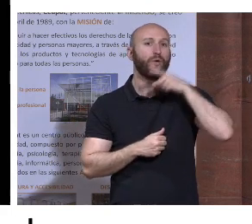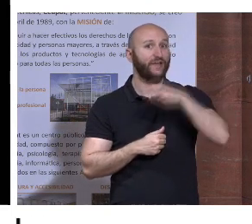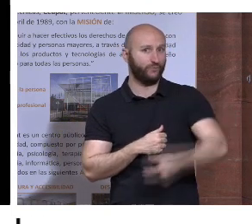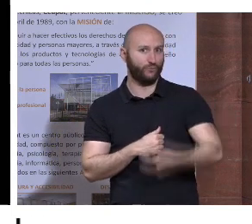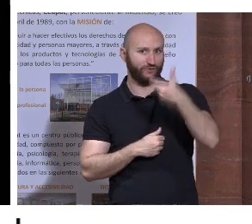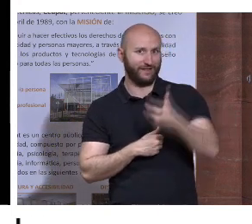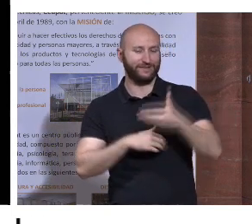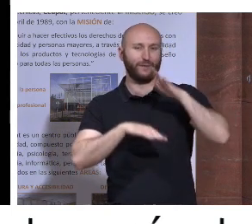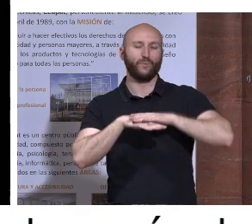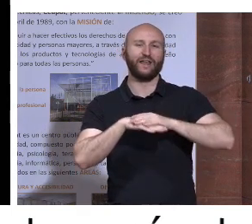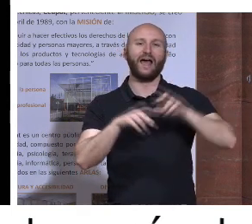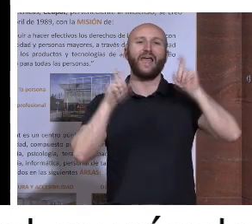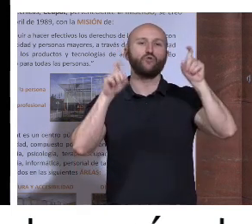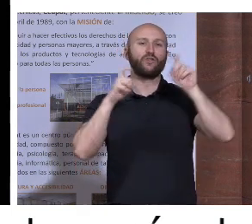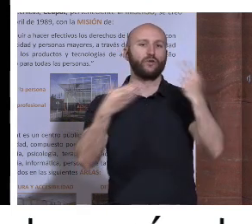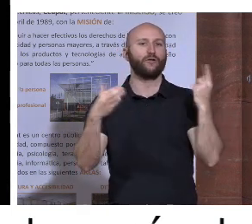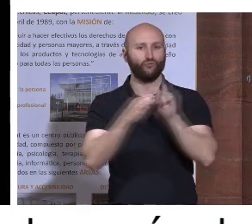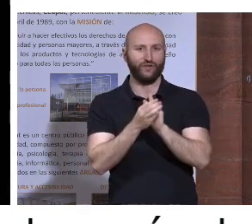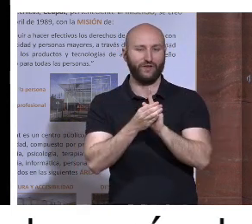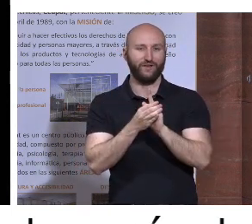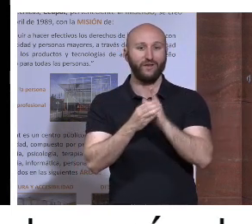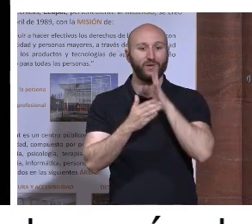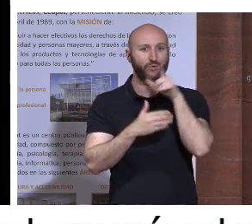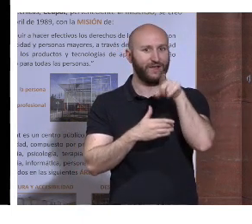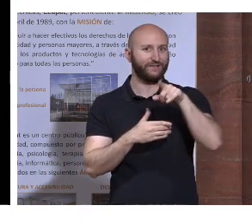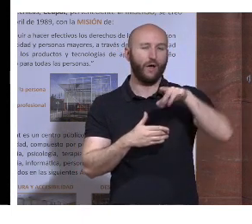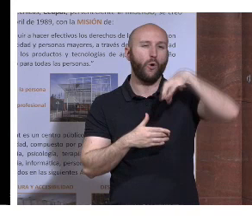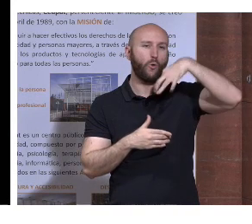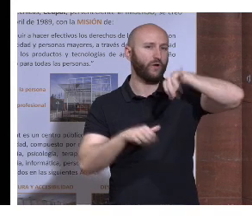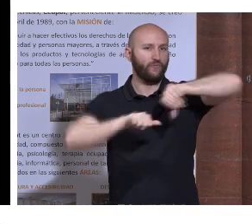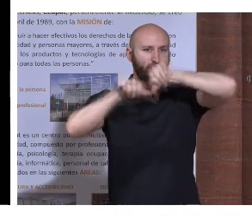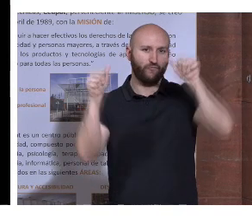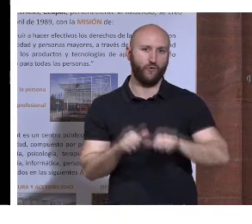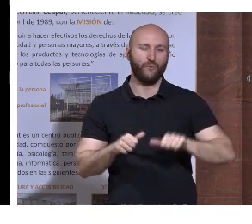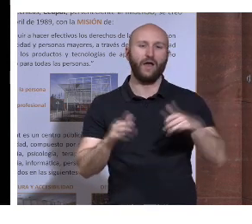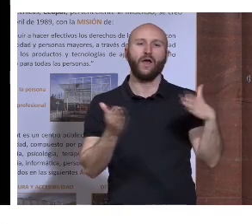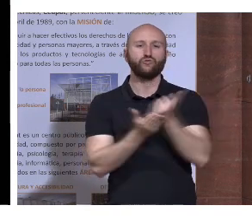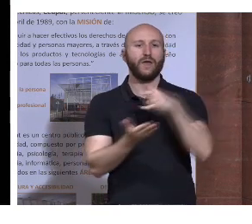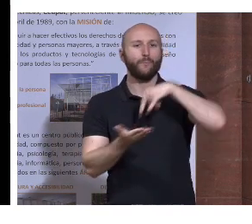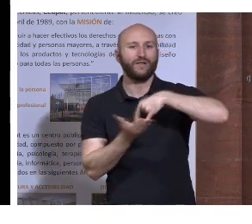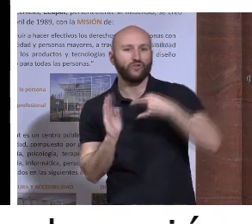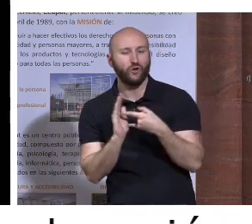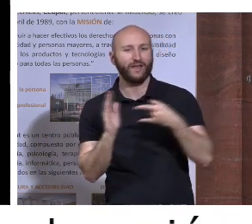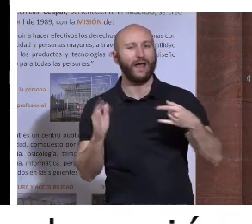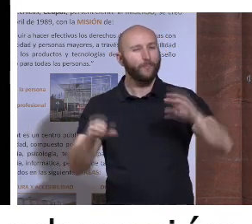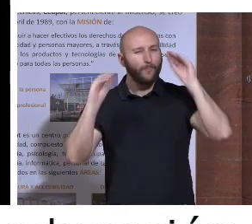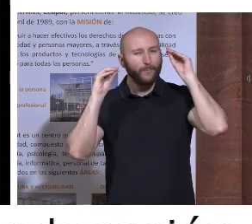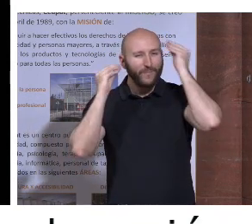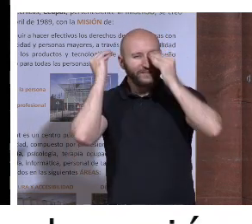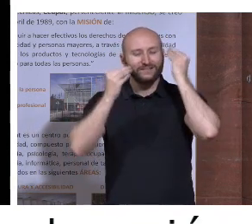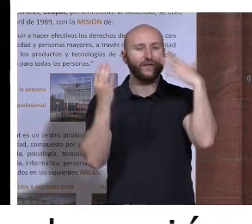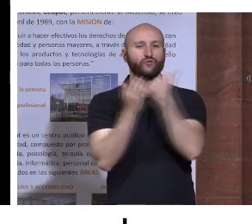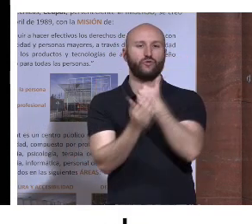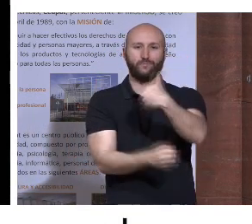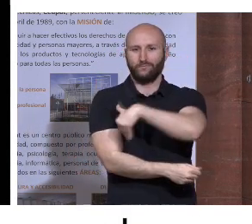en la educación inclusiva, porque es la única manera de tratar de que las metodologías piensen en todos los estudiantes,